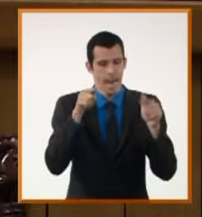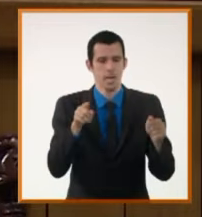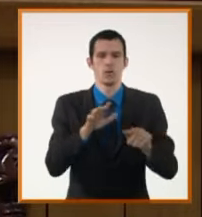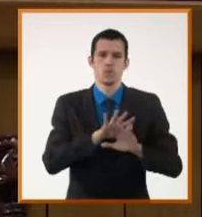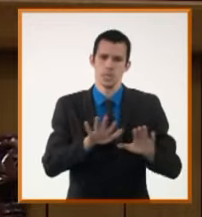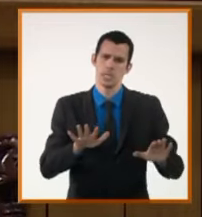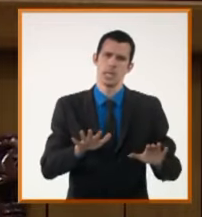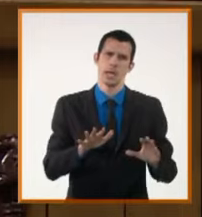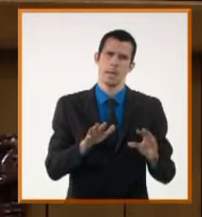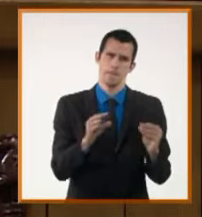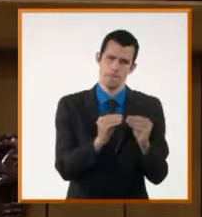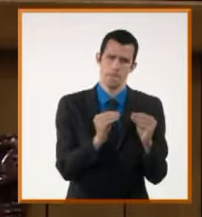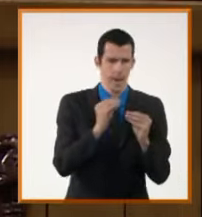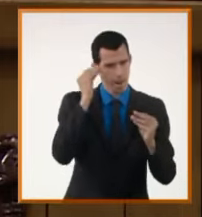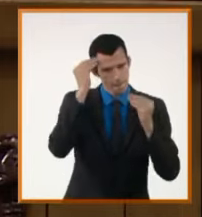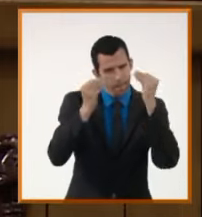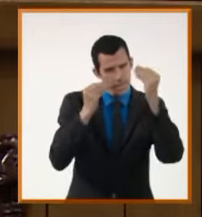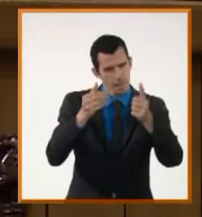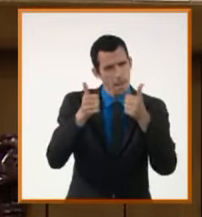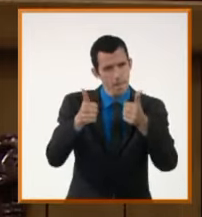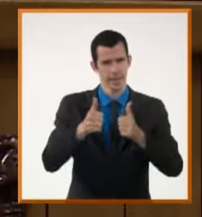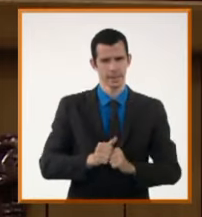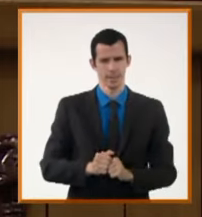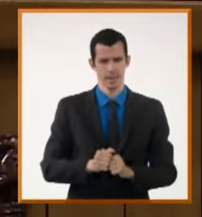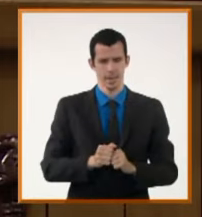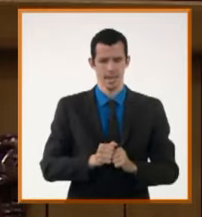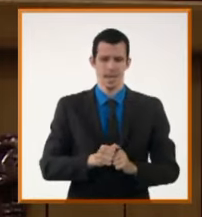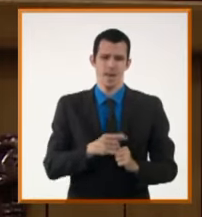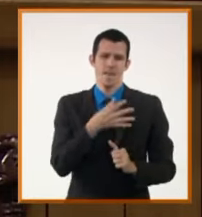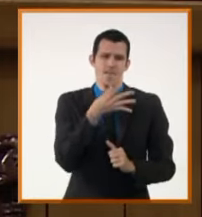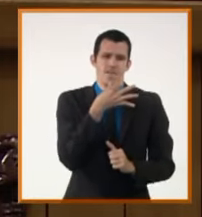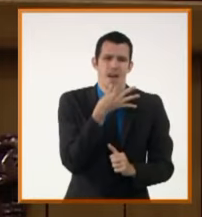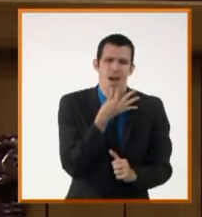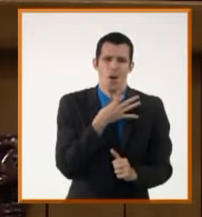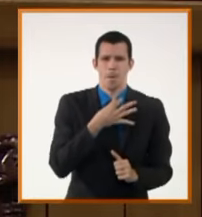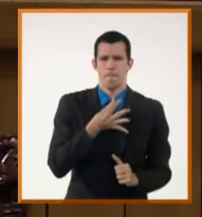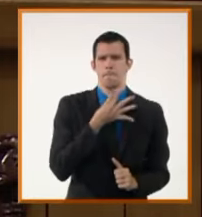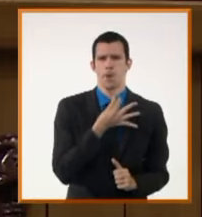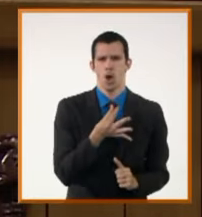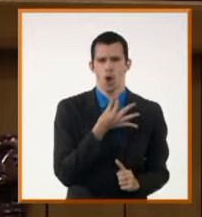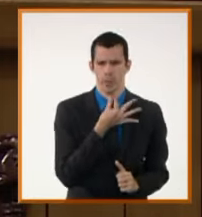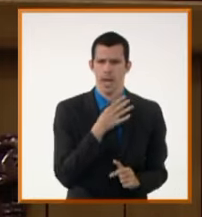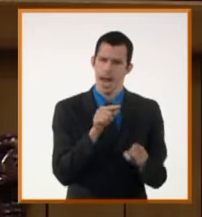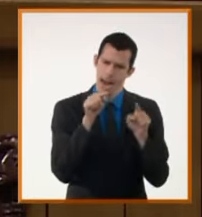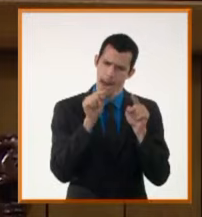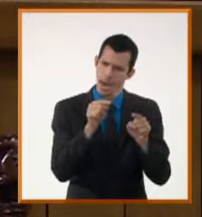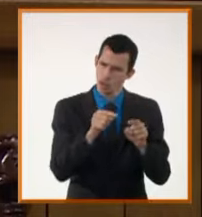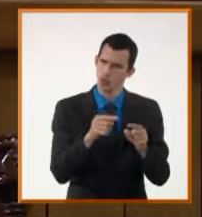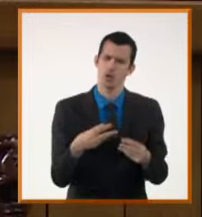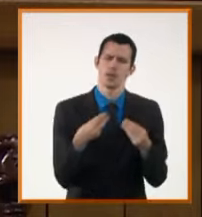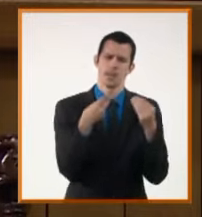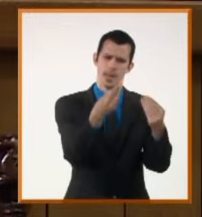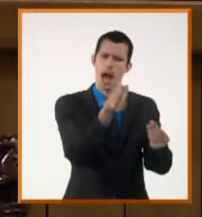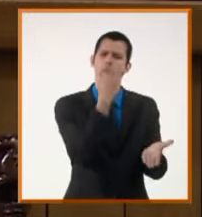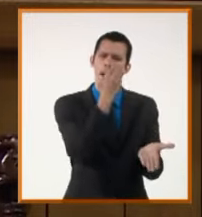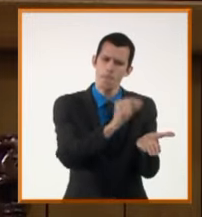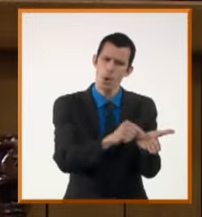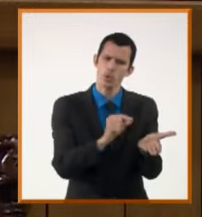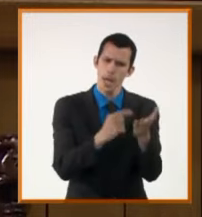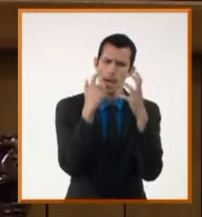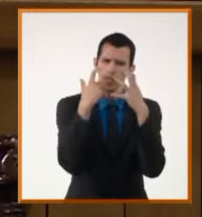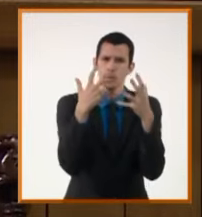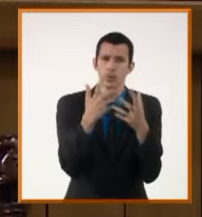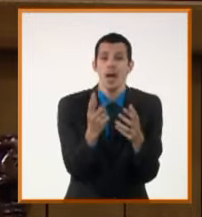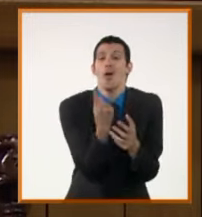se reciba subsidiado lo mismo que recibe los que menos tienen. Y con ello pudiéramos darle más a los que